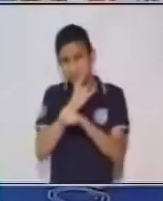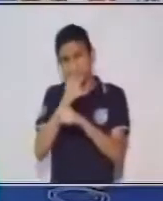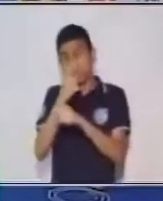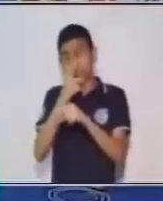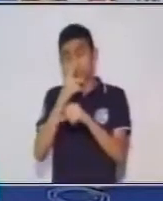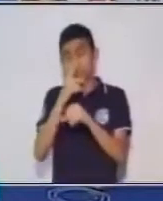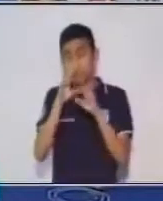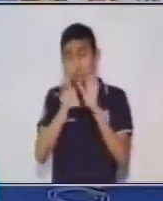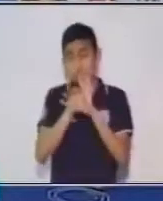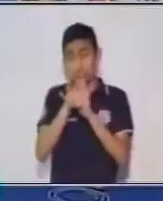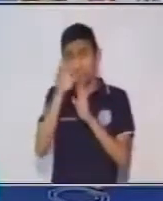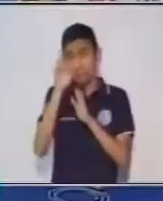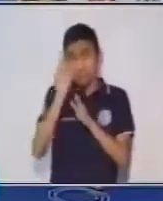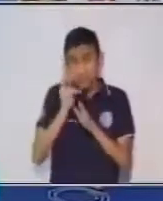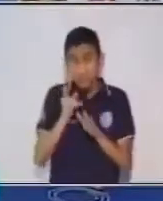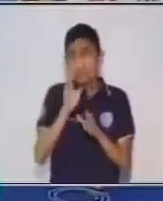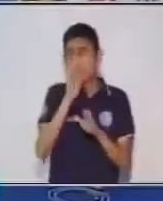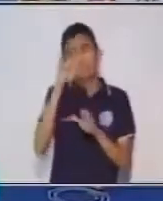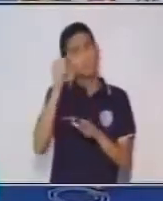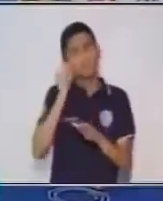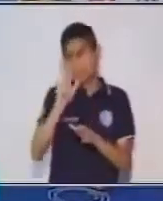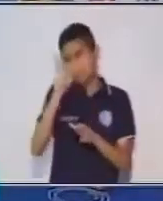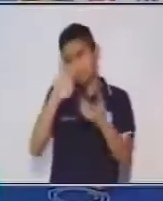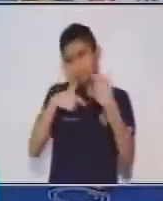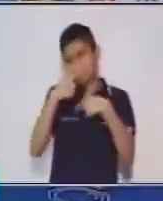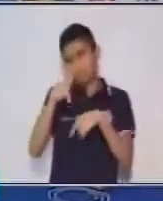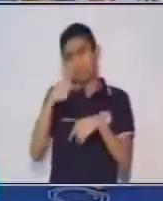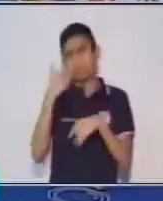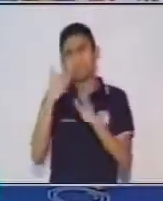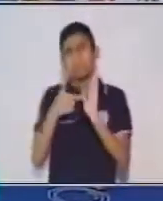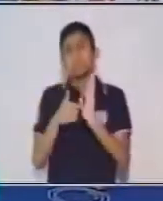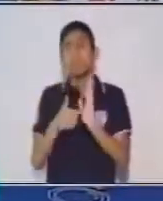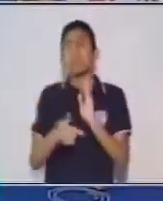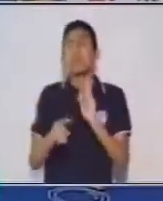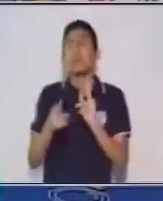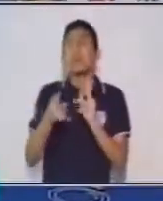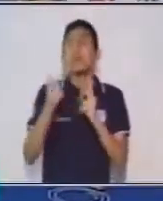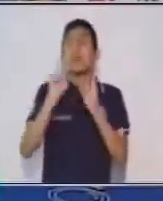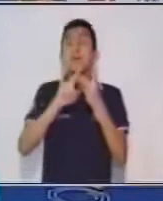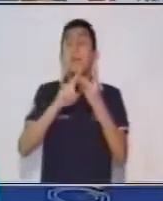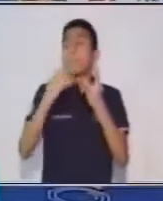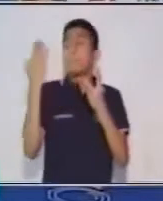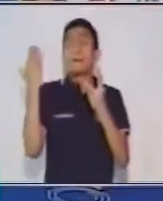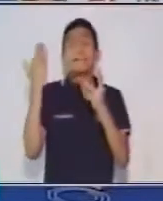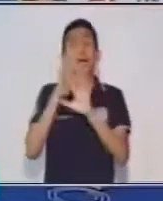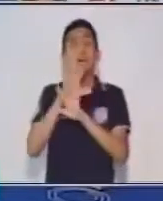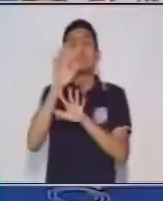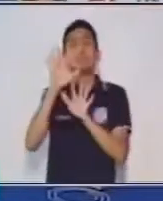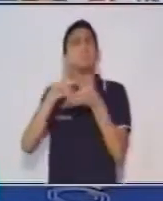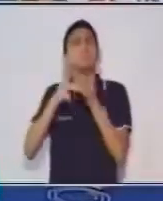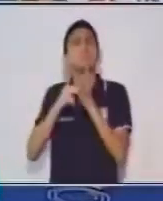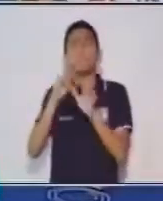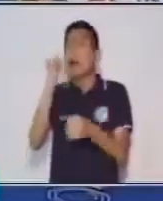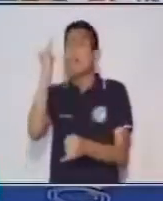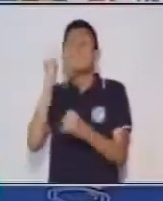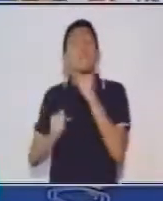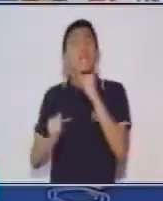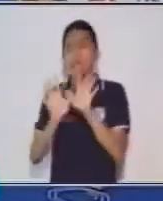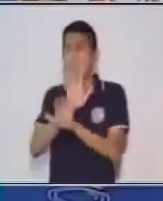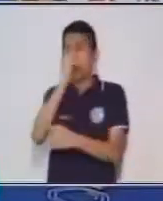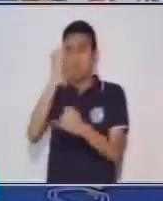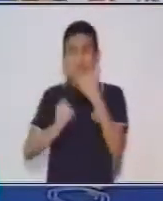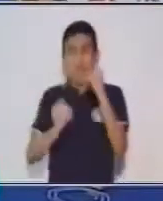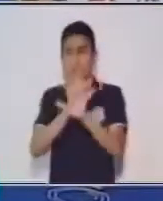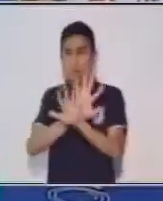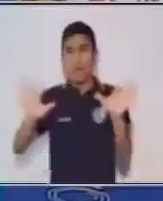o que va a suceder siempre, ya es una costumbre. Luego el pasado, que nos refiere a algo que ya finalizó,